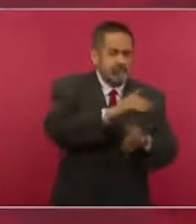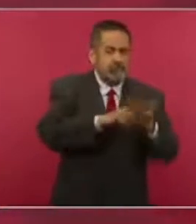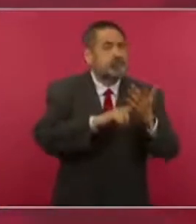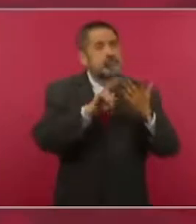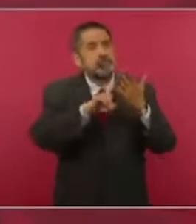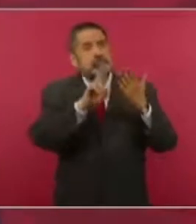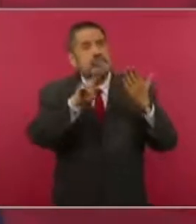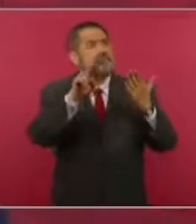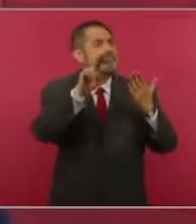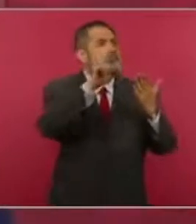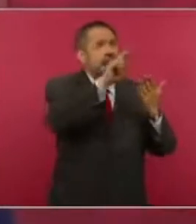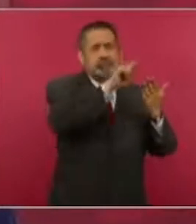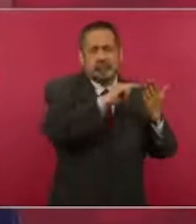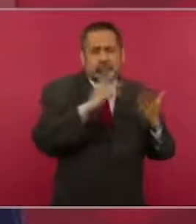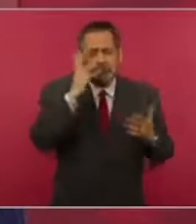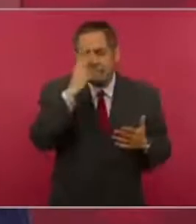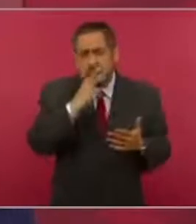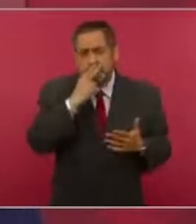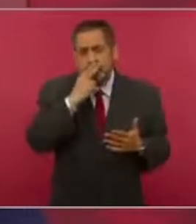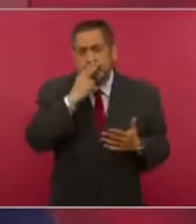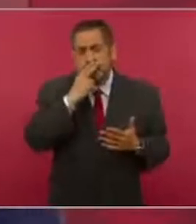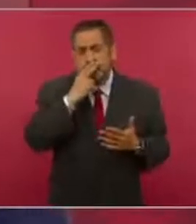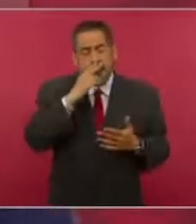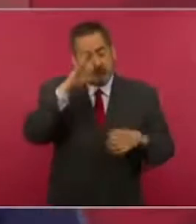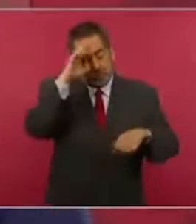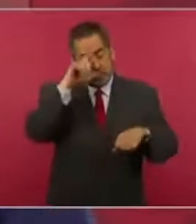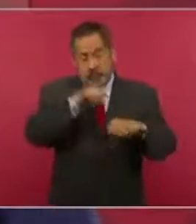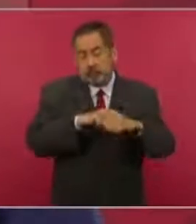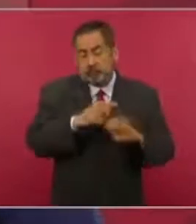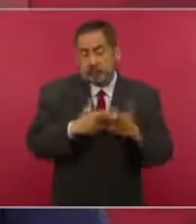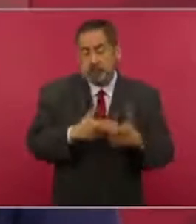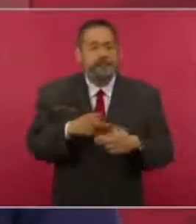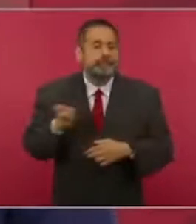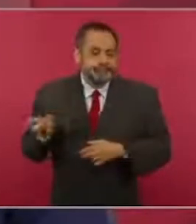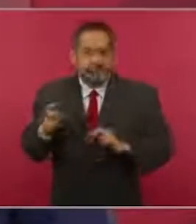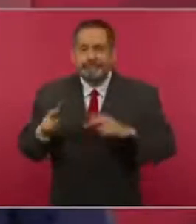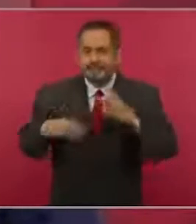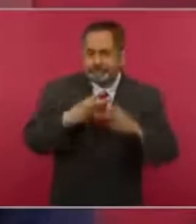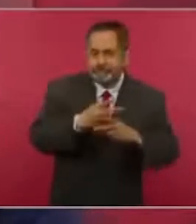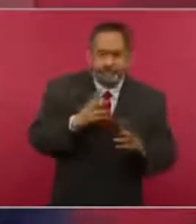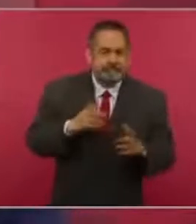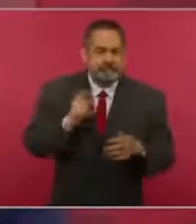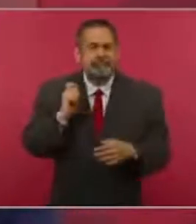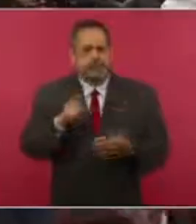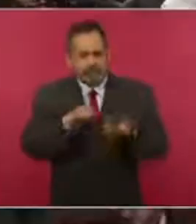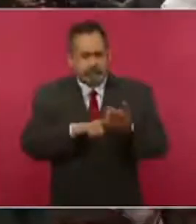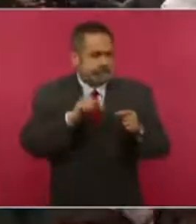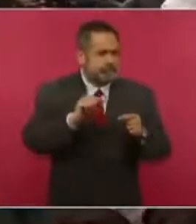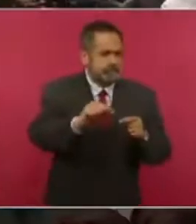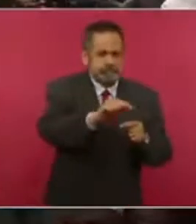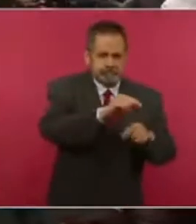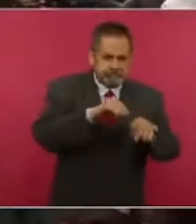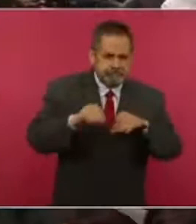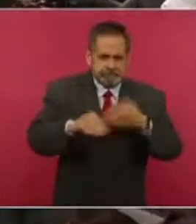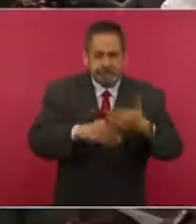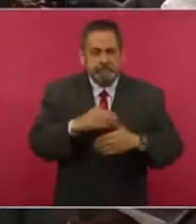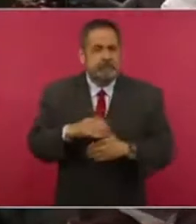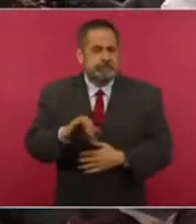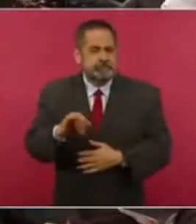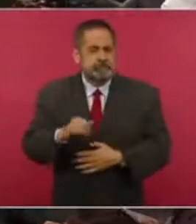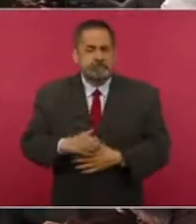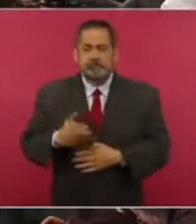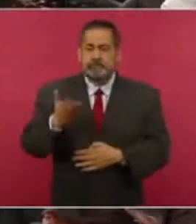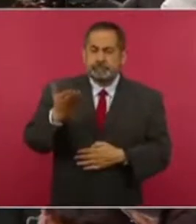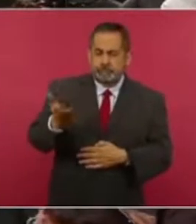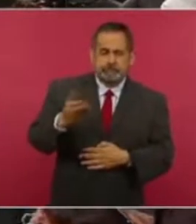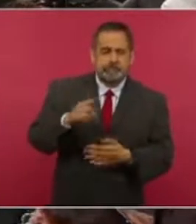Es un patrimonio cultural de primer orden que hay ahí. Entonces, se está trabajando. Y sí vamos a pedirle